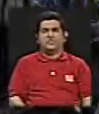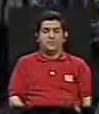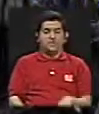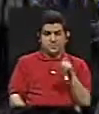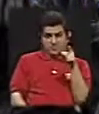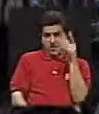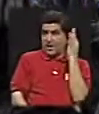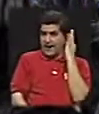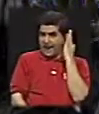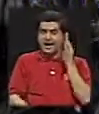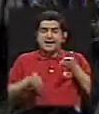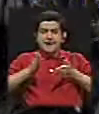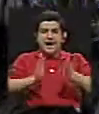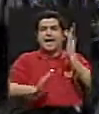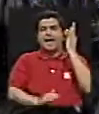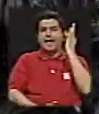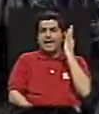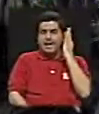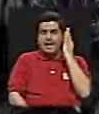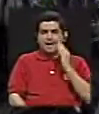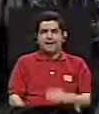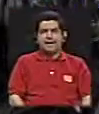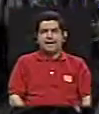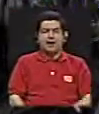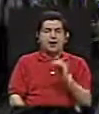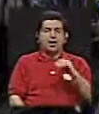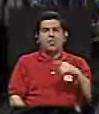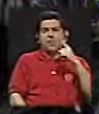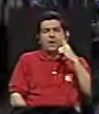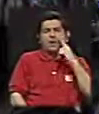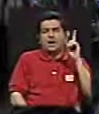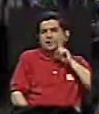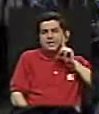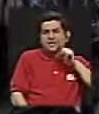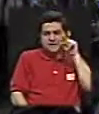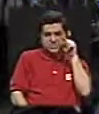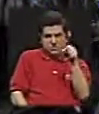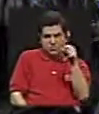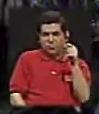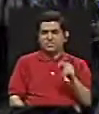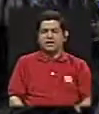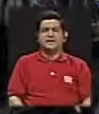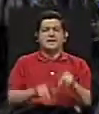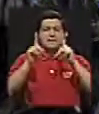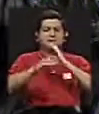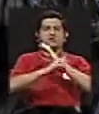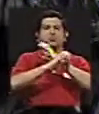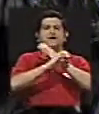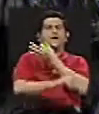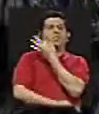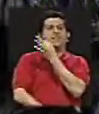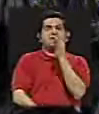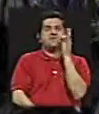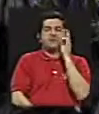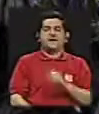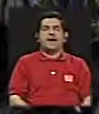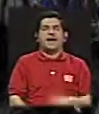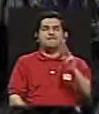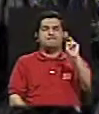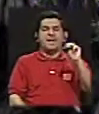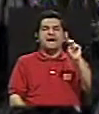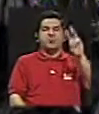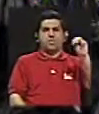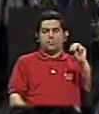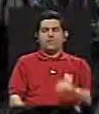es la hija, bueno, el padrastro de ella es el cuidador de la finca de Maynor Mora, el